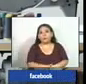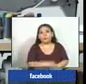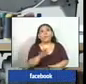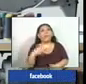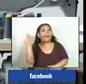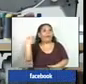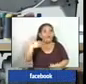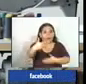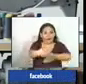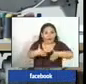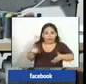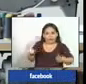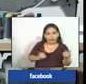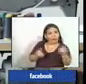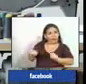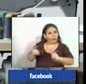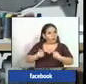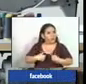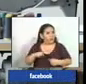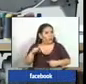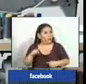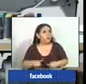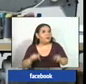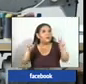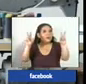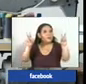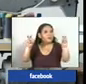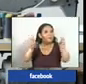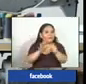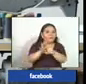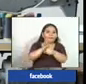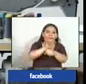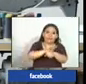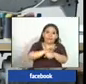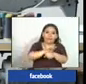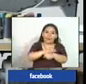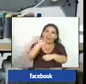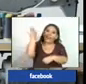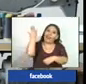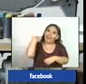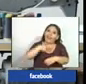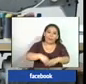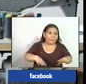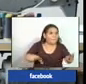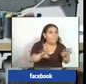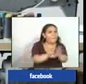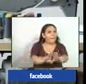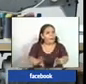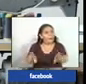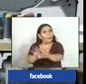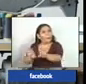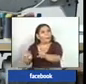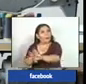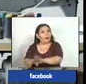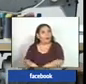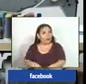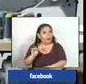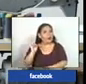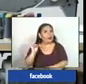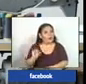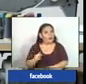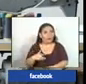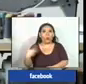visitaban hoy con la pandemia en la etapa que se cerró el país fue cuando más